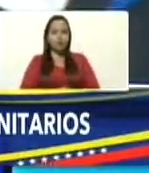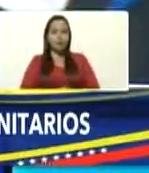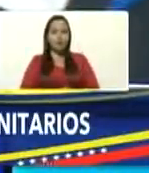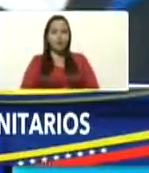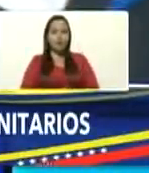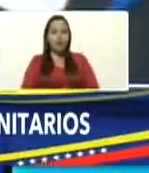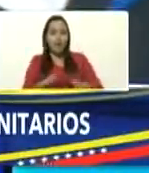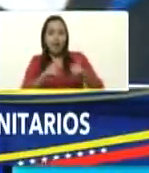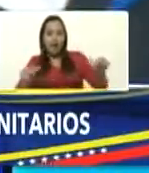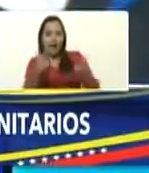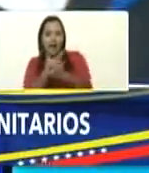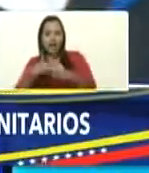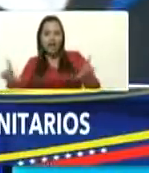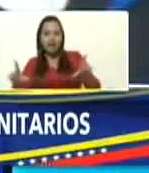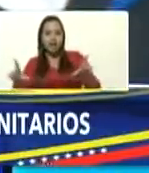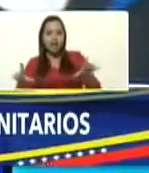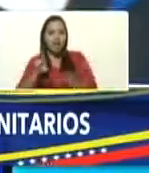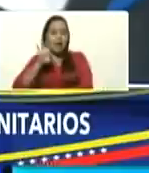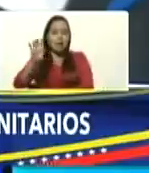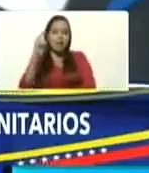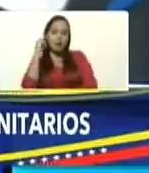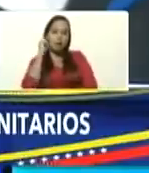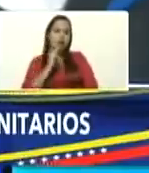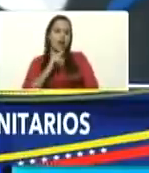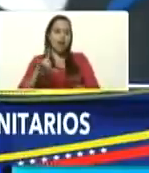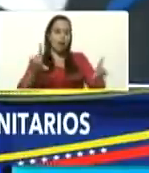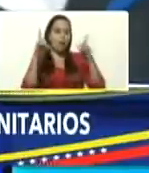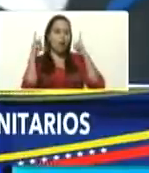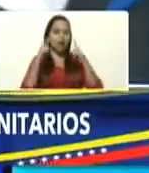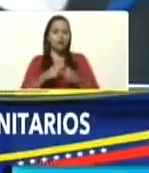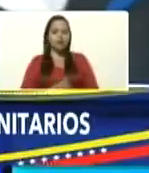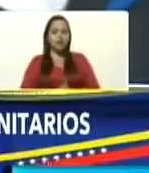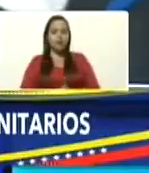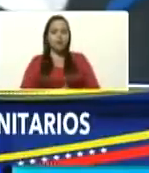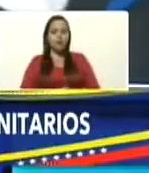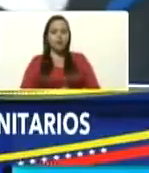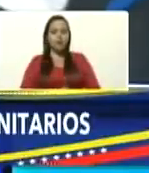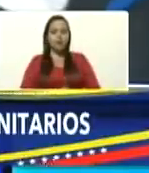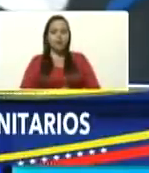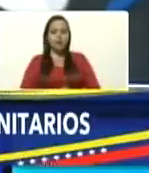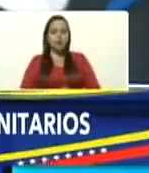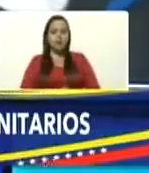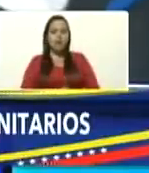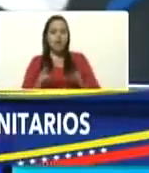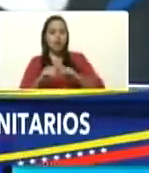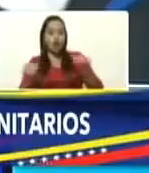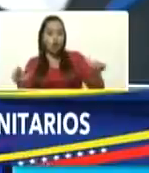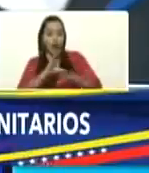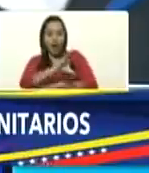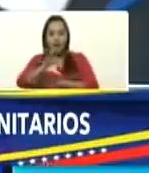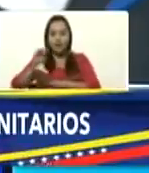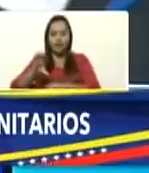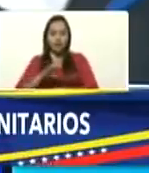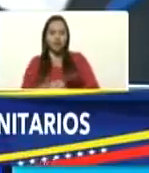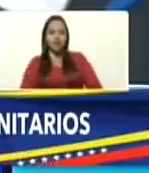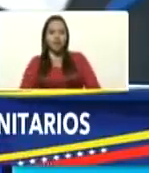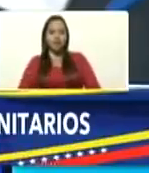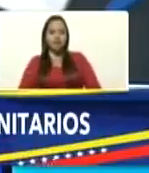territorio libre de la patria bolivariana, La Guaira, territorio Caribe.